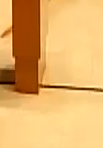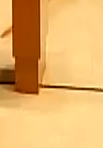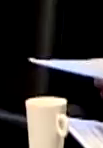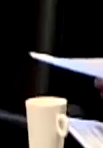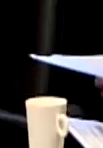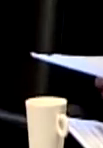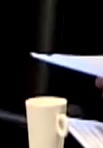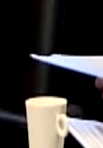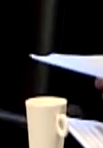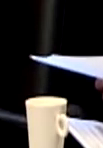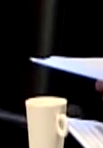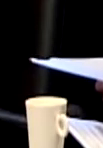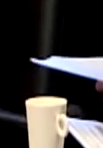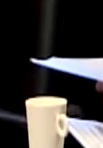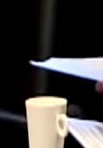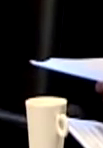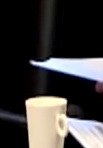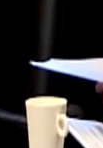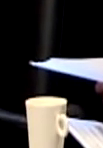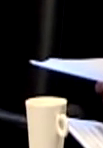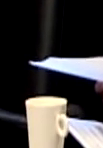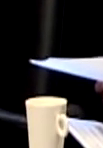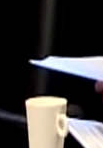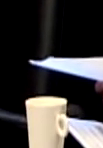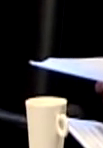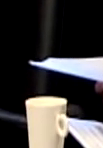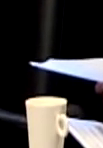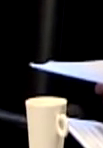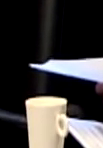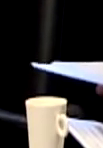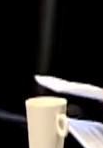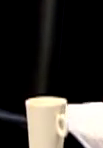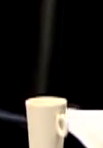armando ríos piter en contra